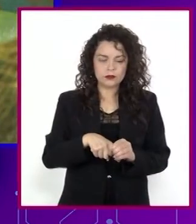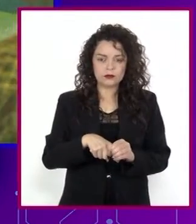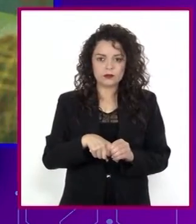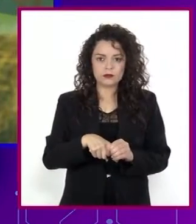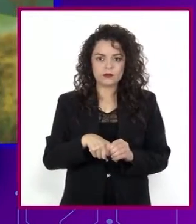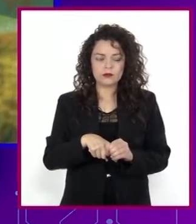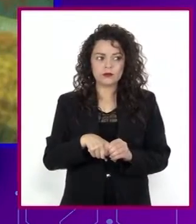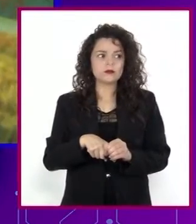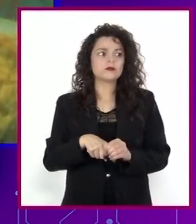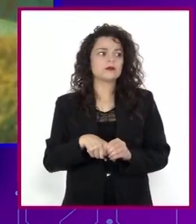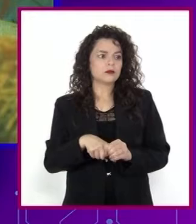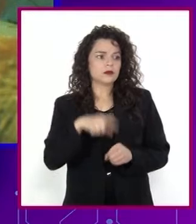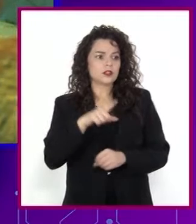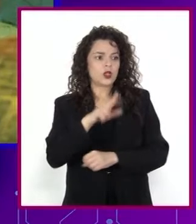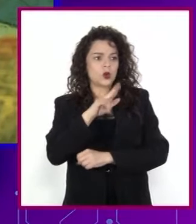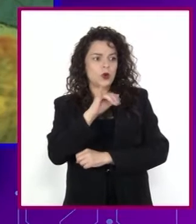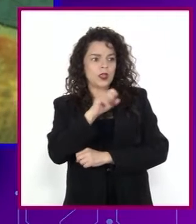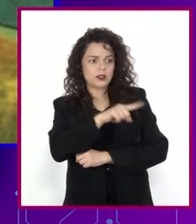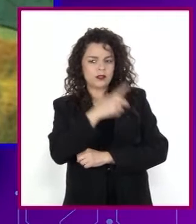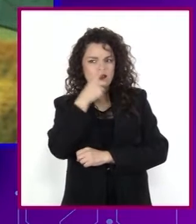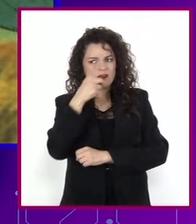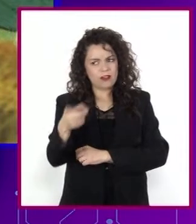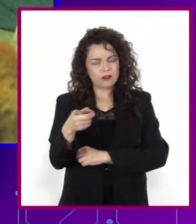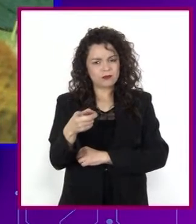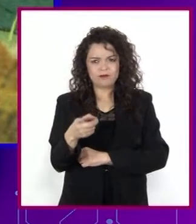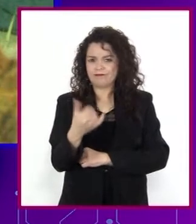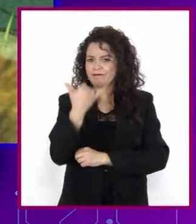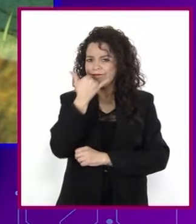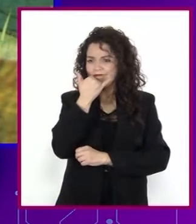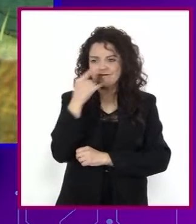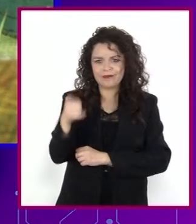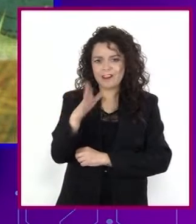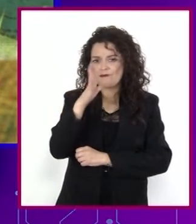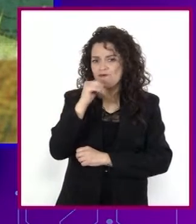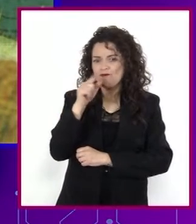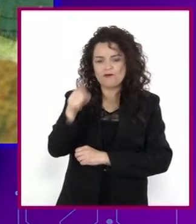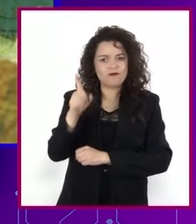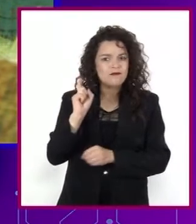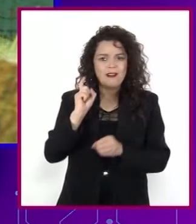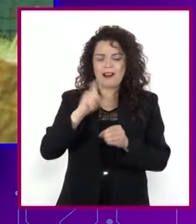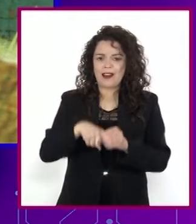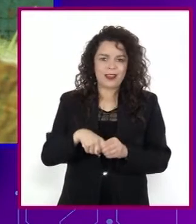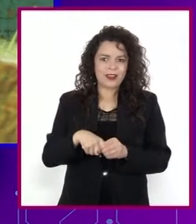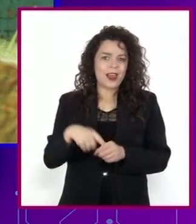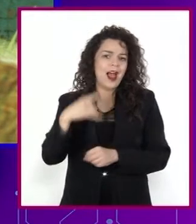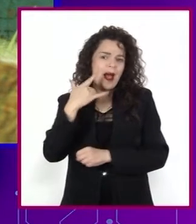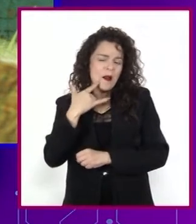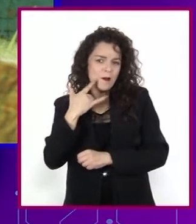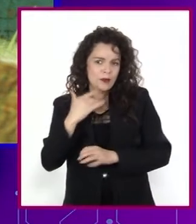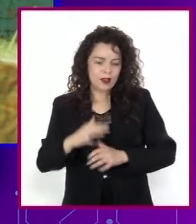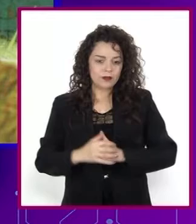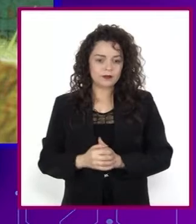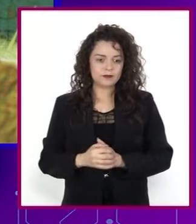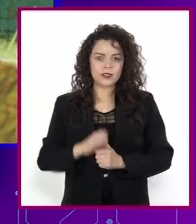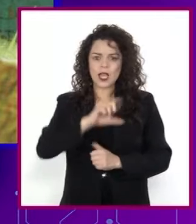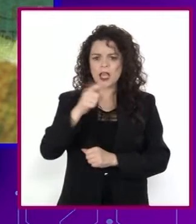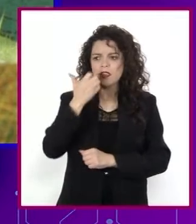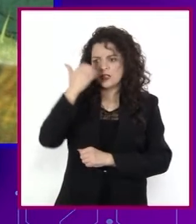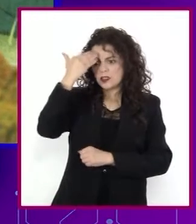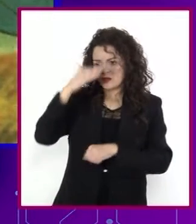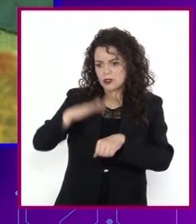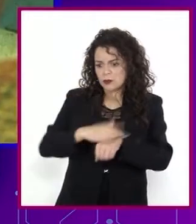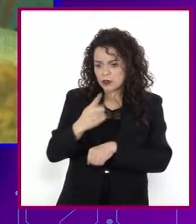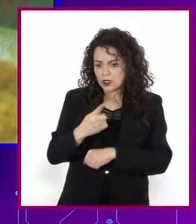entrar», respondió Luis amablemente. Ella quiso saber la razón y Luis le explicó que no se admitían